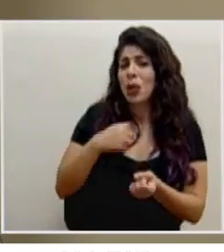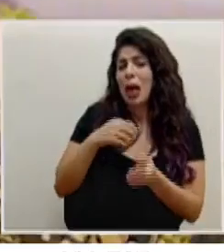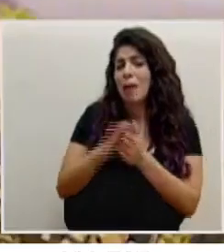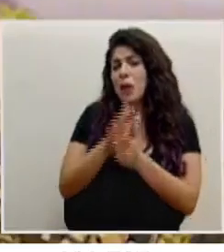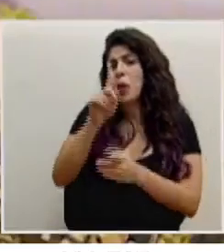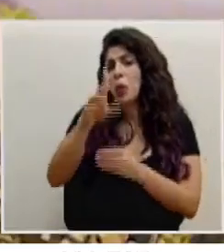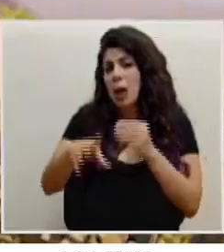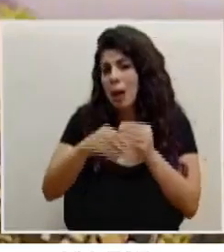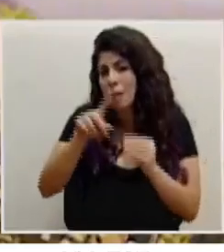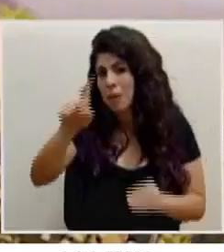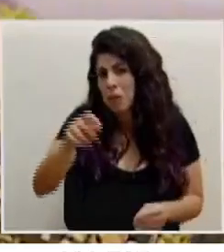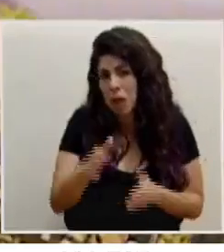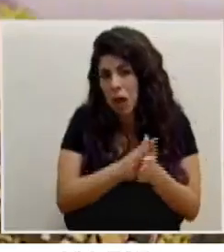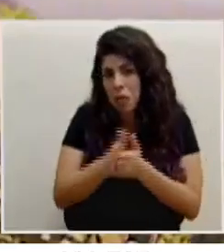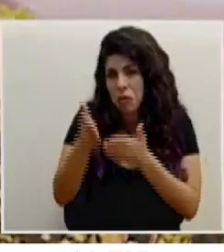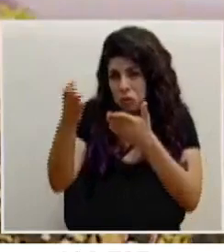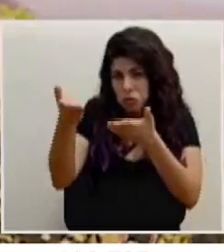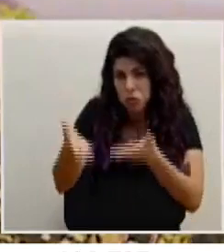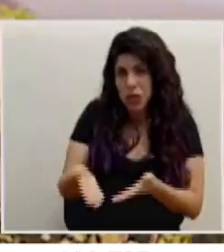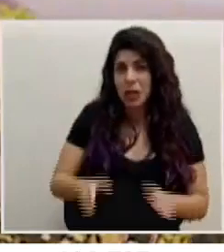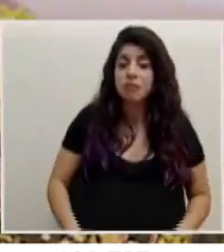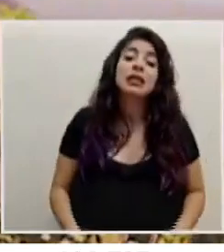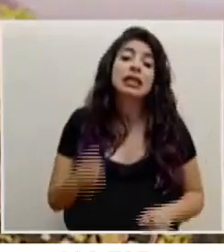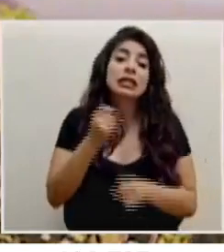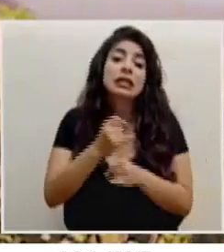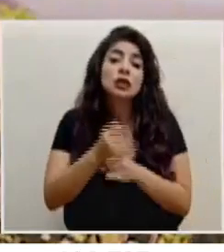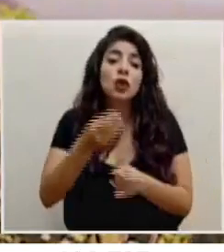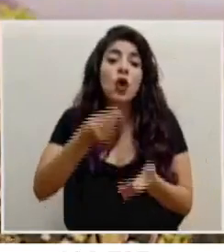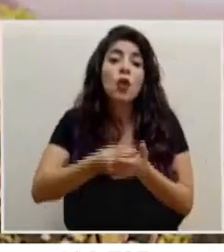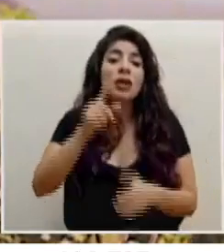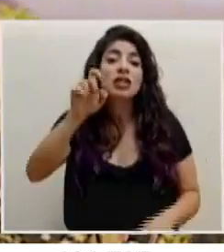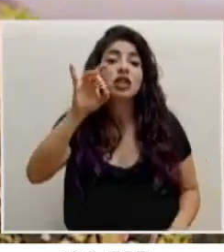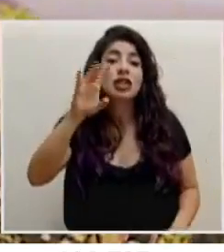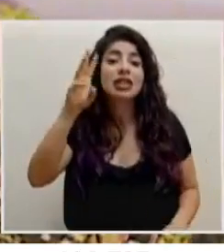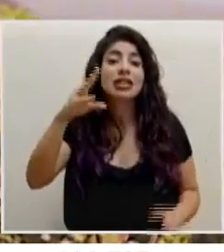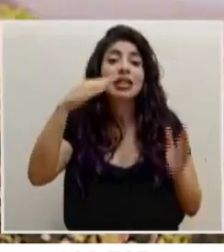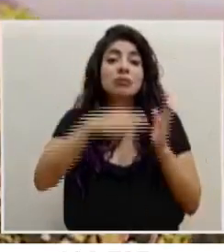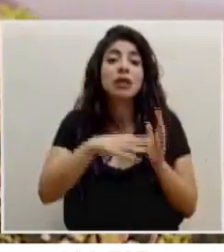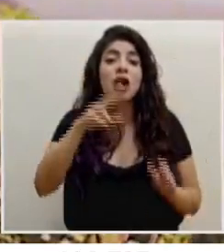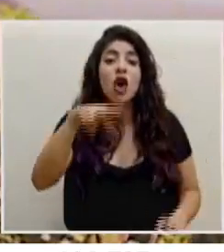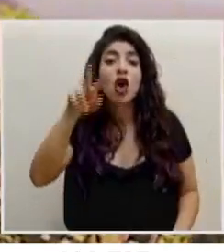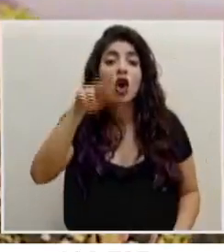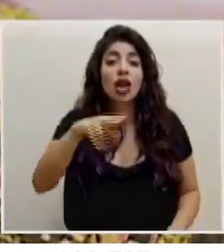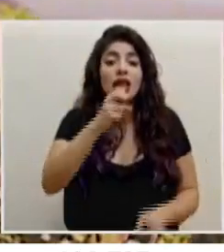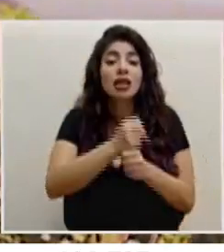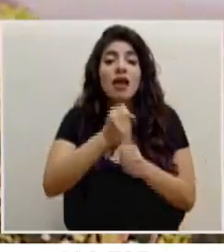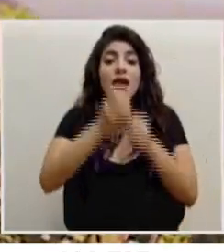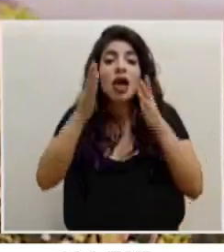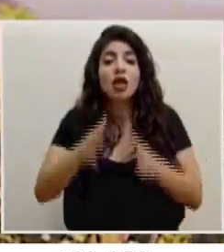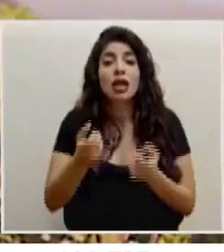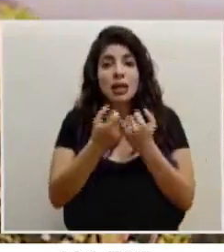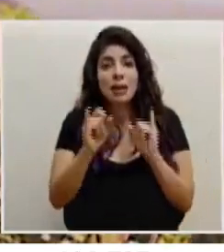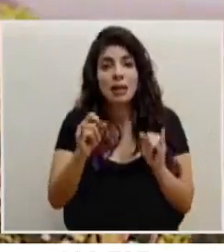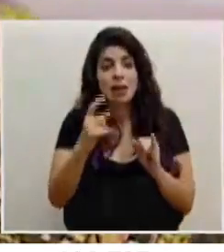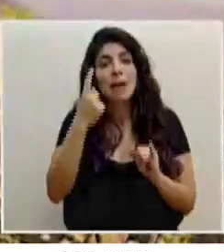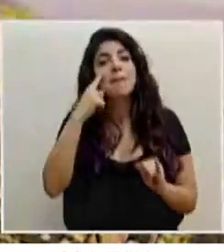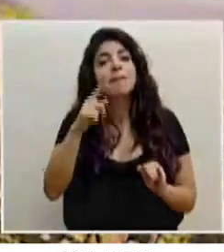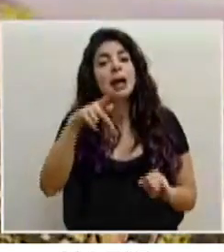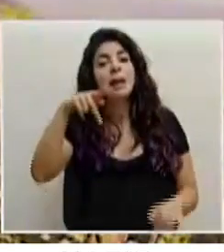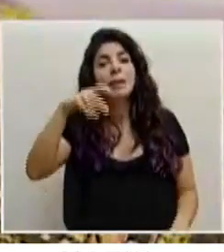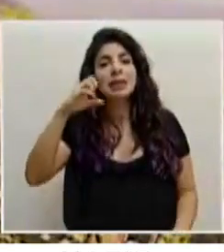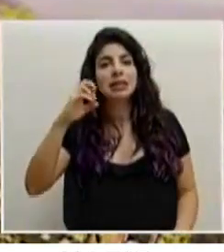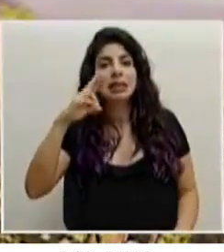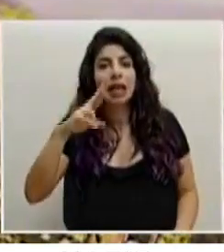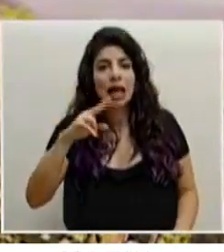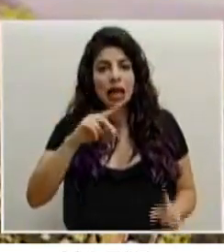una consulta, disculpe, para aprovechar que usted está aquí. La institución le está cobrando 186.000 colones a los trabajadores independientes por hacerles la prueba de